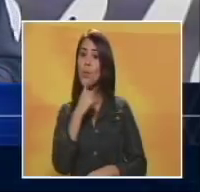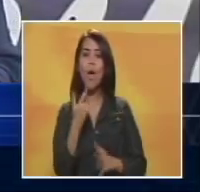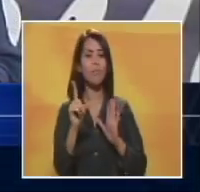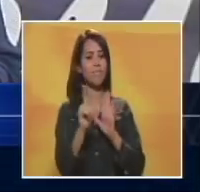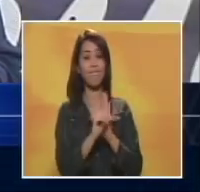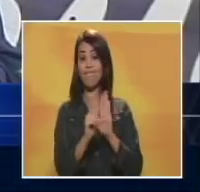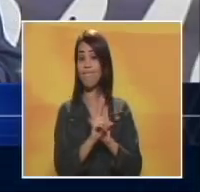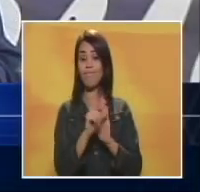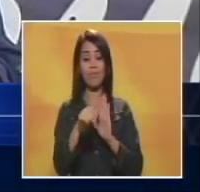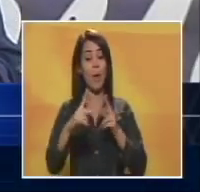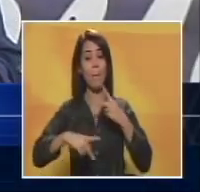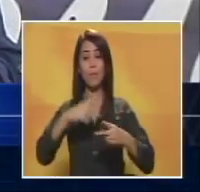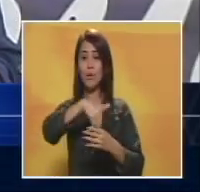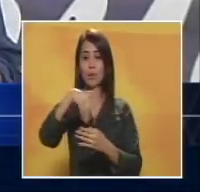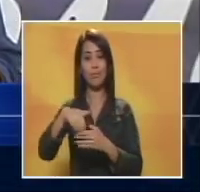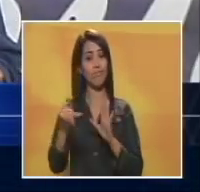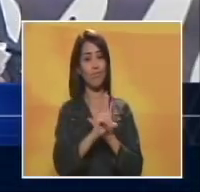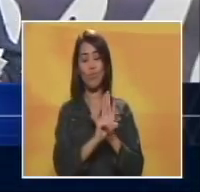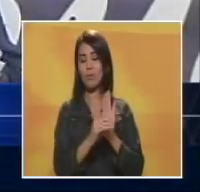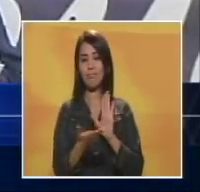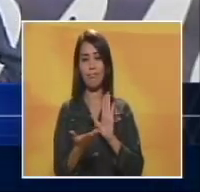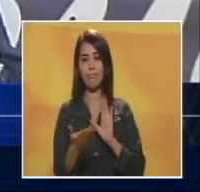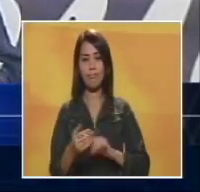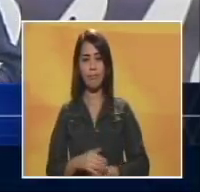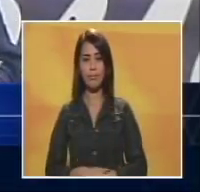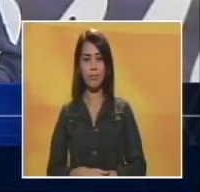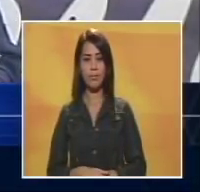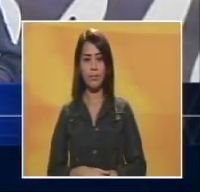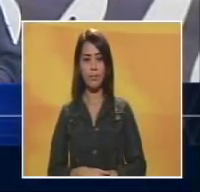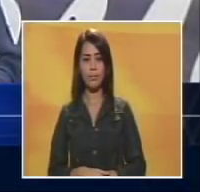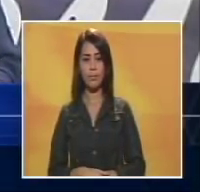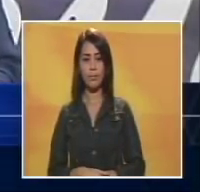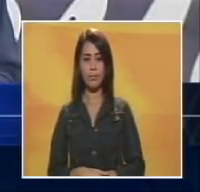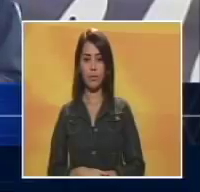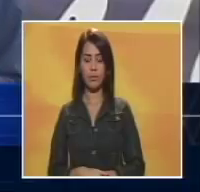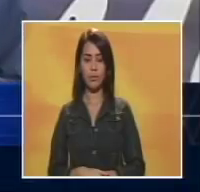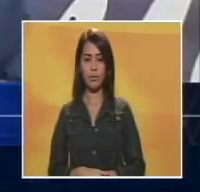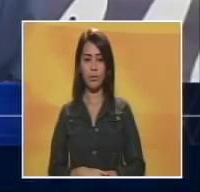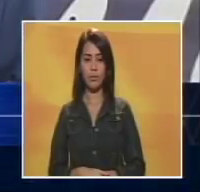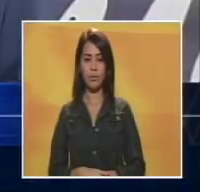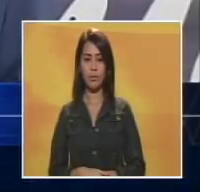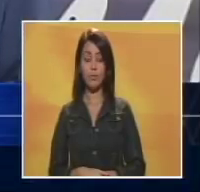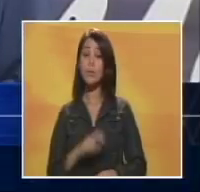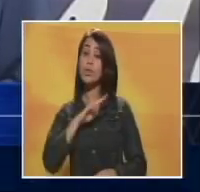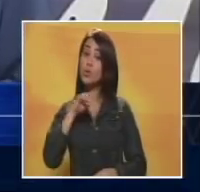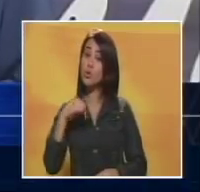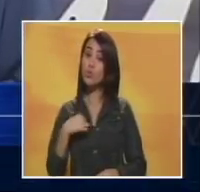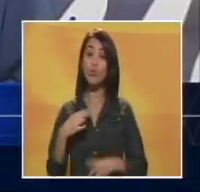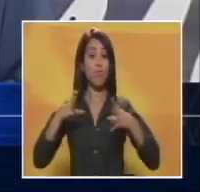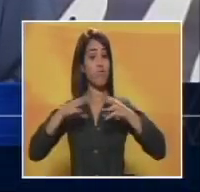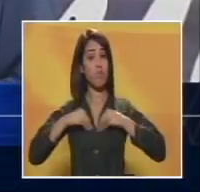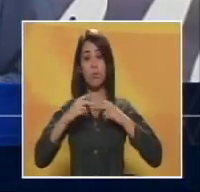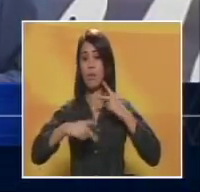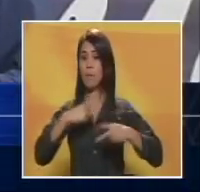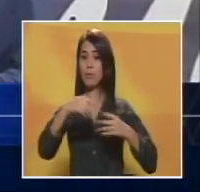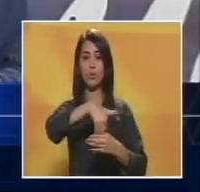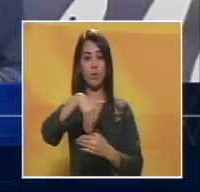cuestionamientos de nuestra parte todo el proceso, y además del cuestionamiento que nosotros podamos tener del